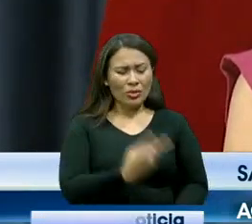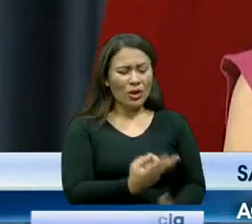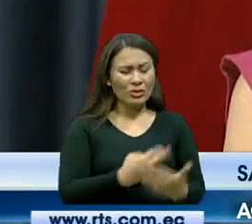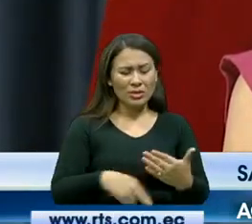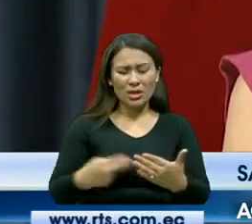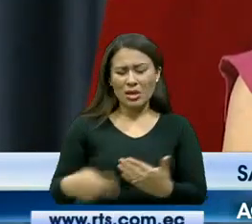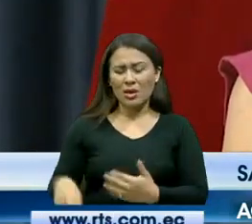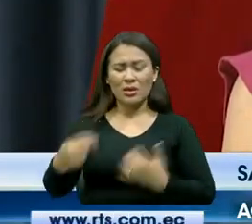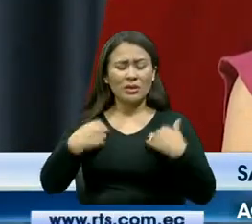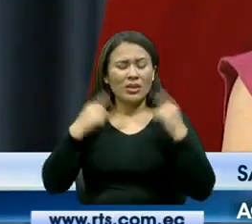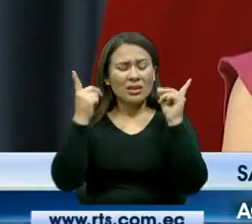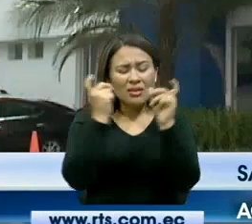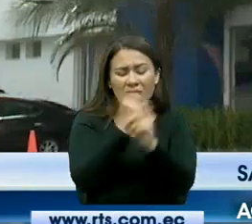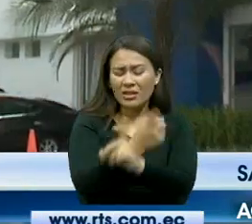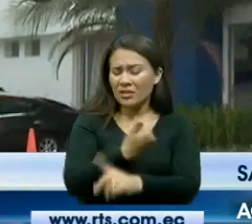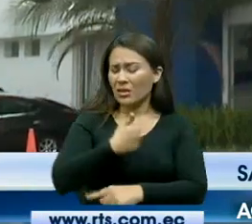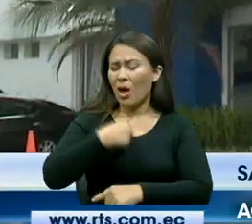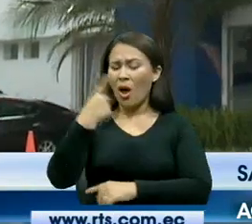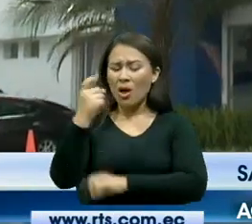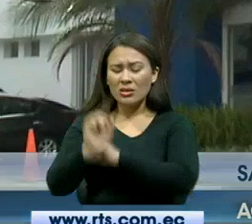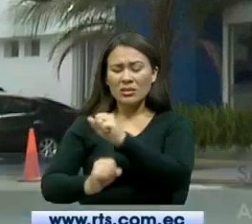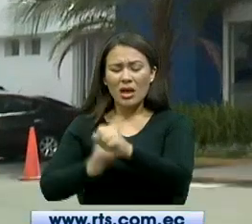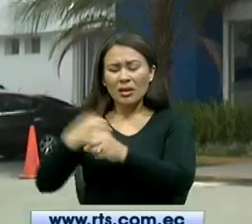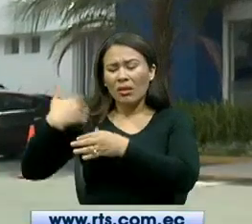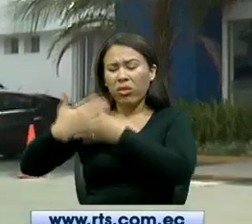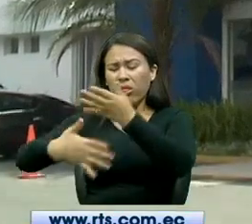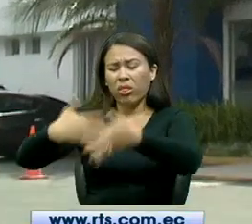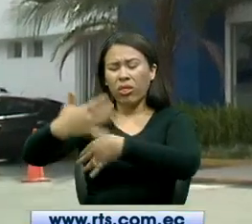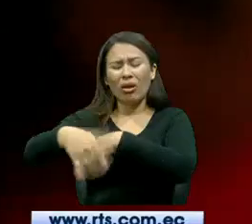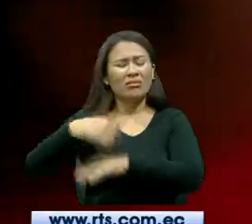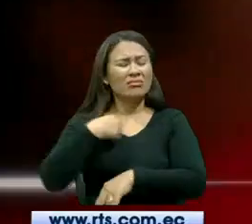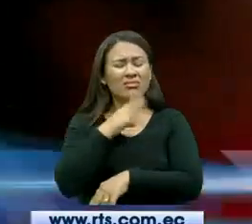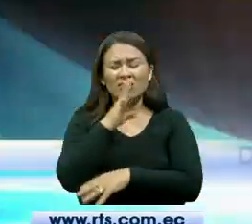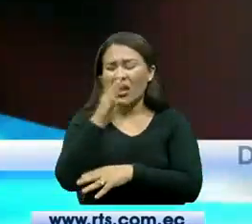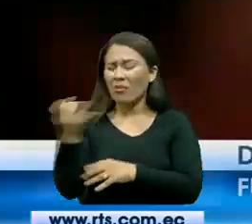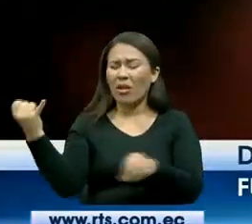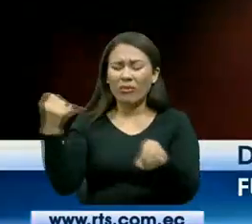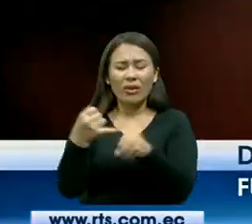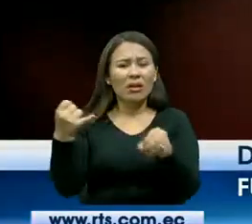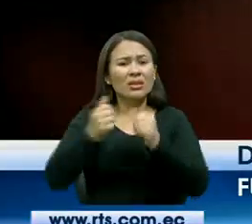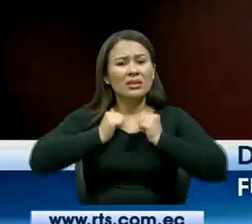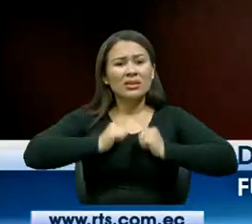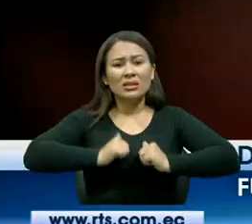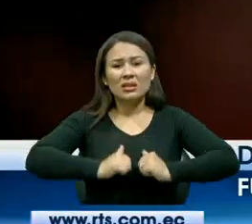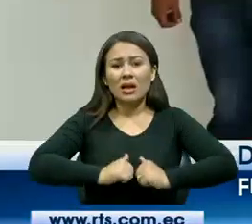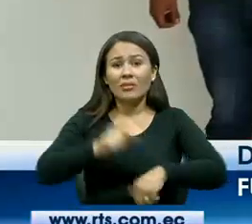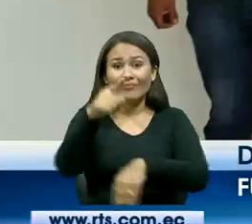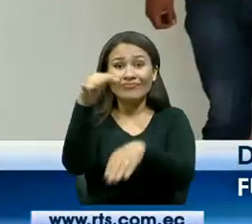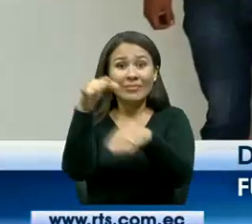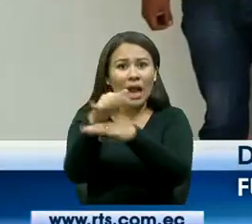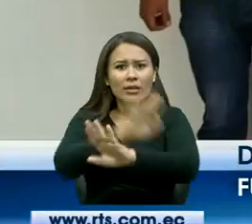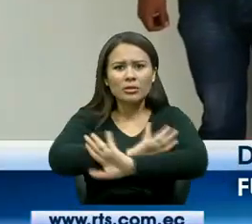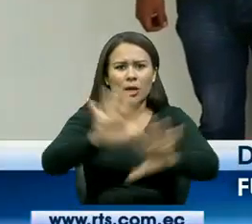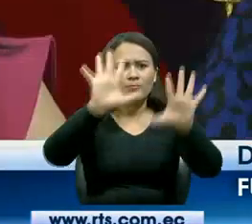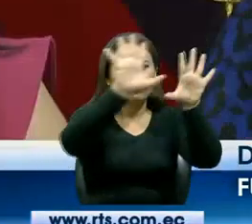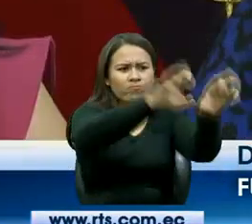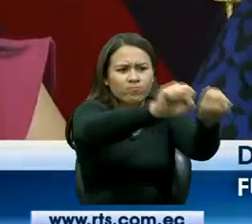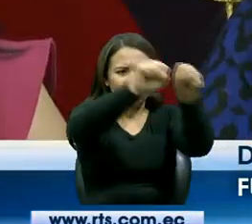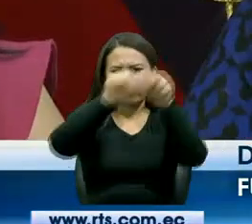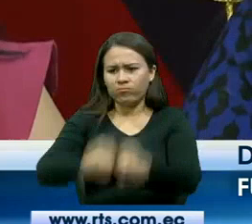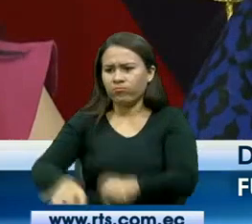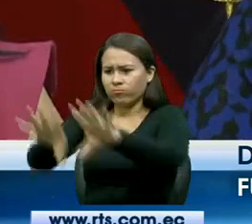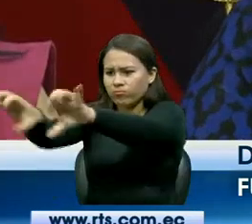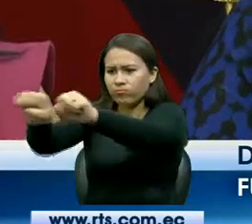desde los 11 años de edad. Agentes de la judicial del Distrito Metropolitano de Quito lograron horas atrás la captura de los dos sospechosos. Existe